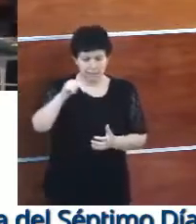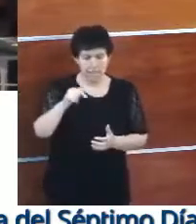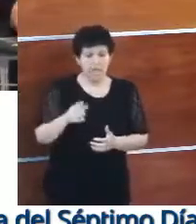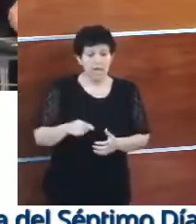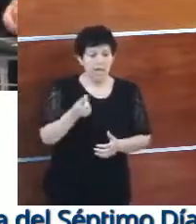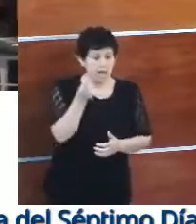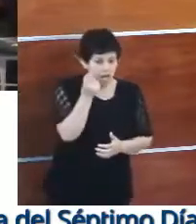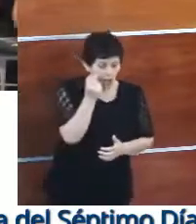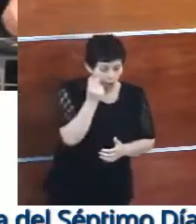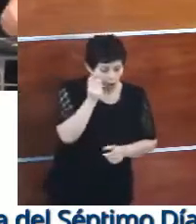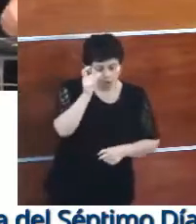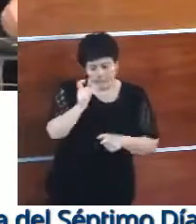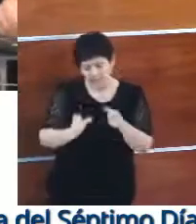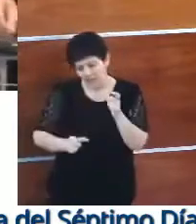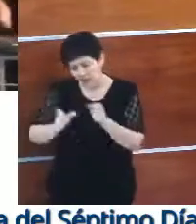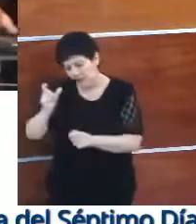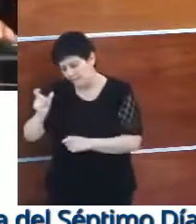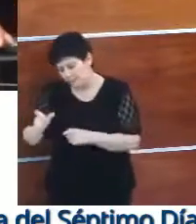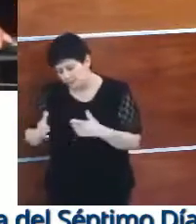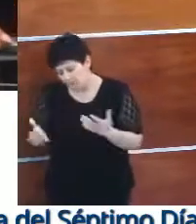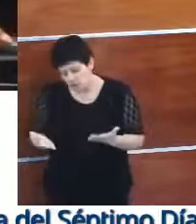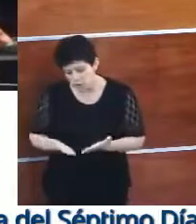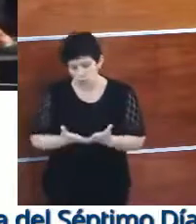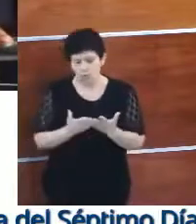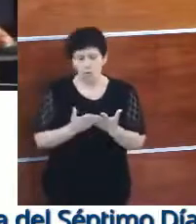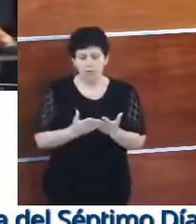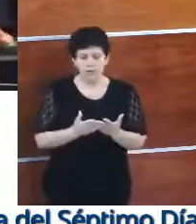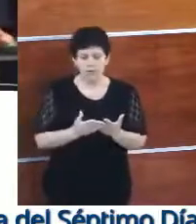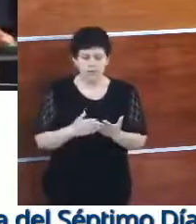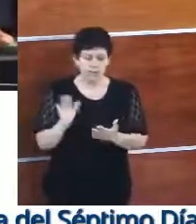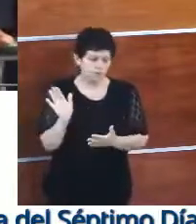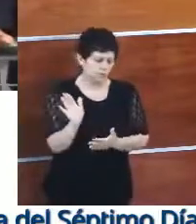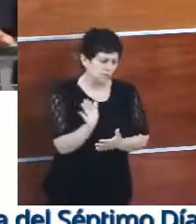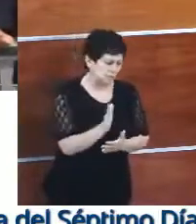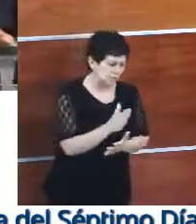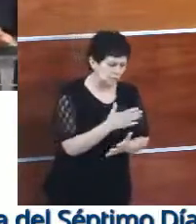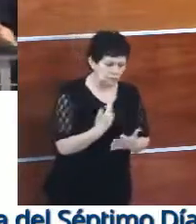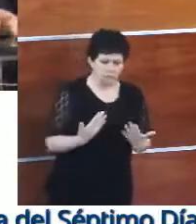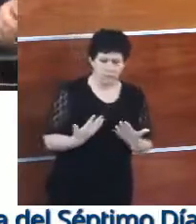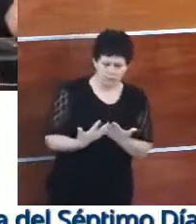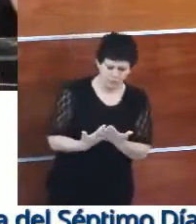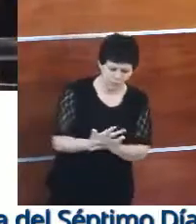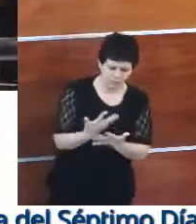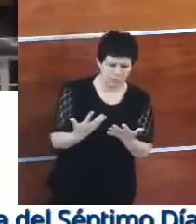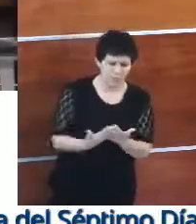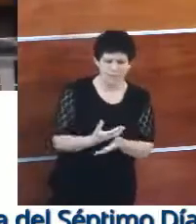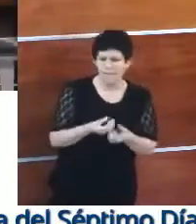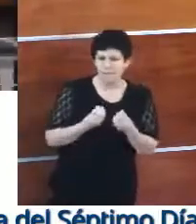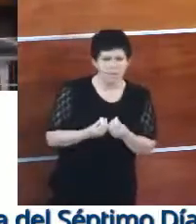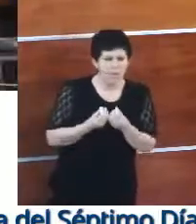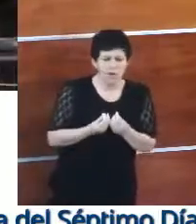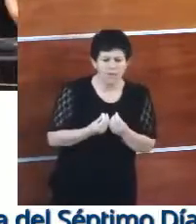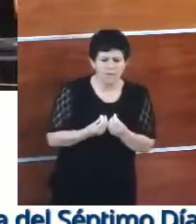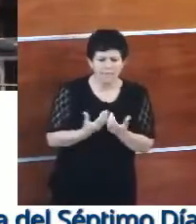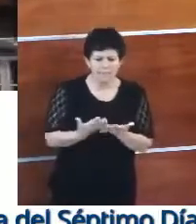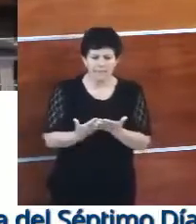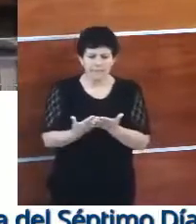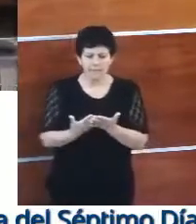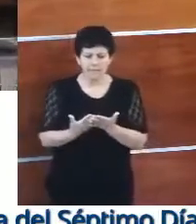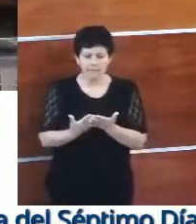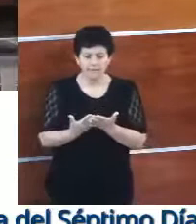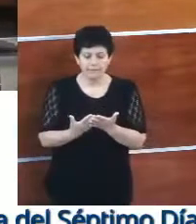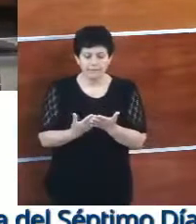sino quien le acompaña al hombre en este convivir diario. Porque el anhelo ardiente de la